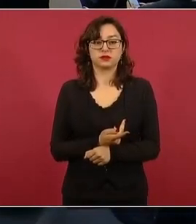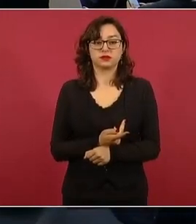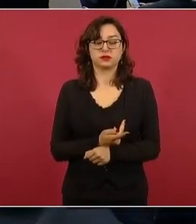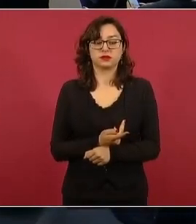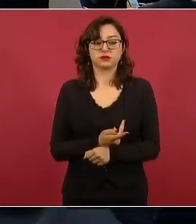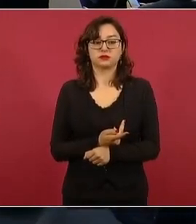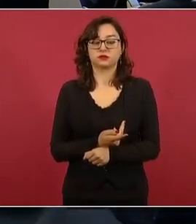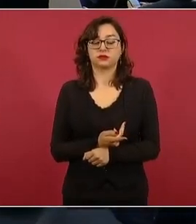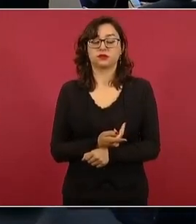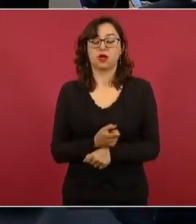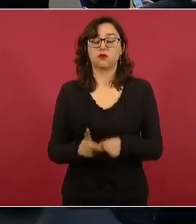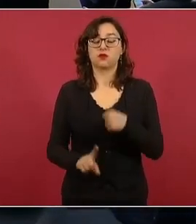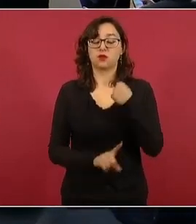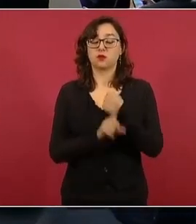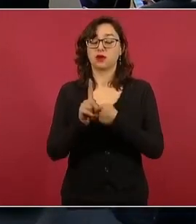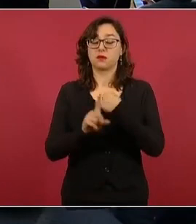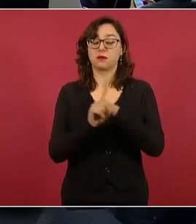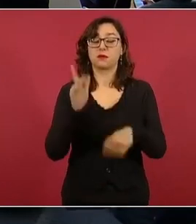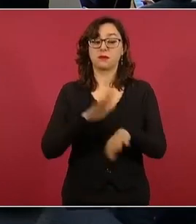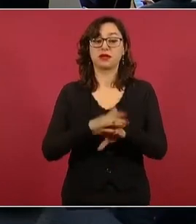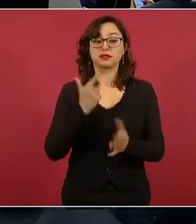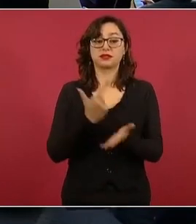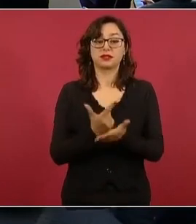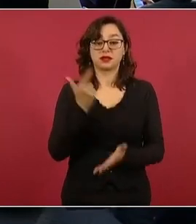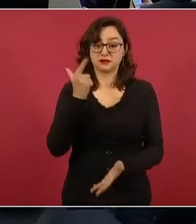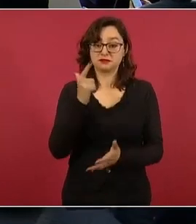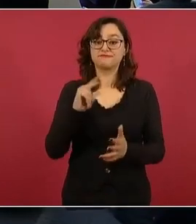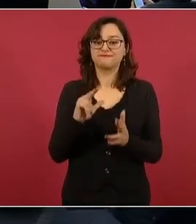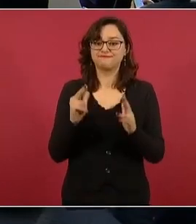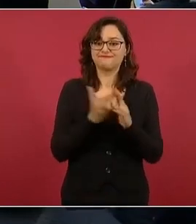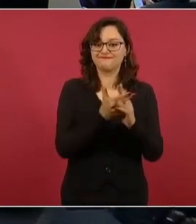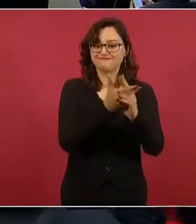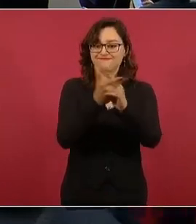problema que enfrentamos. Miren cómo iba.